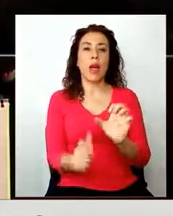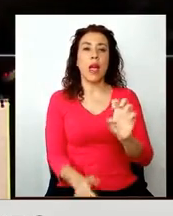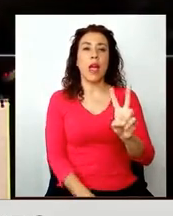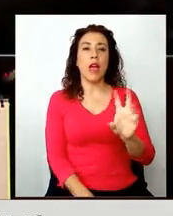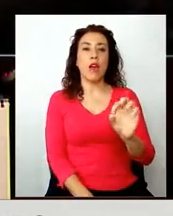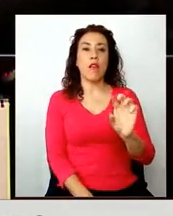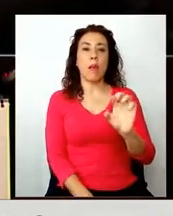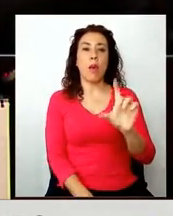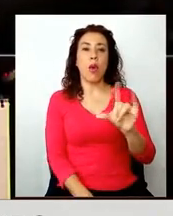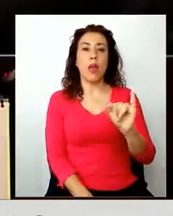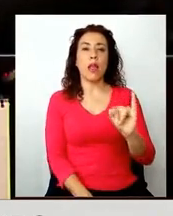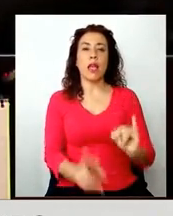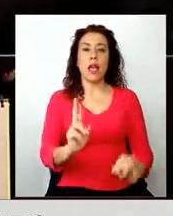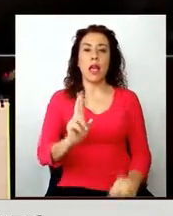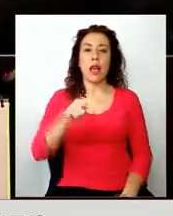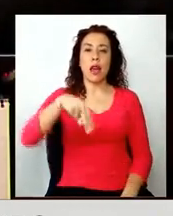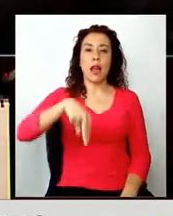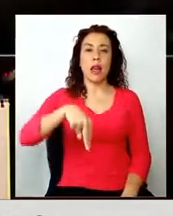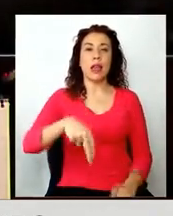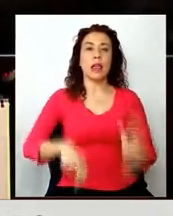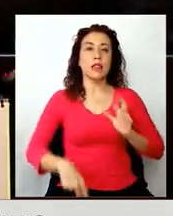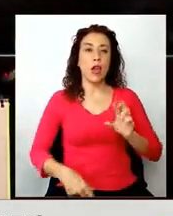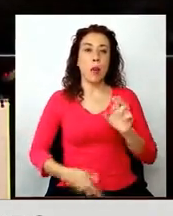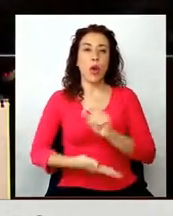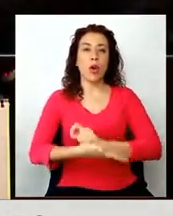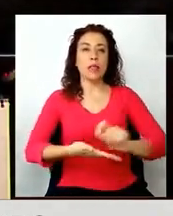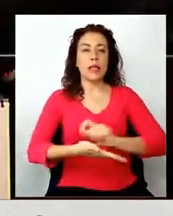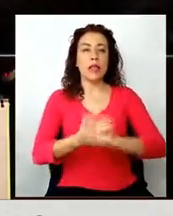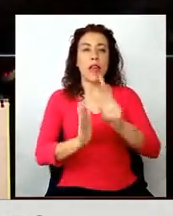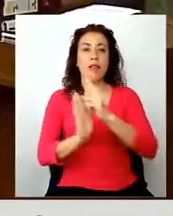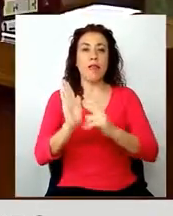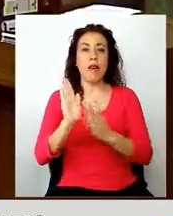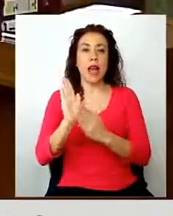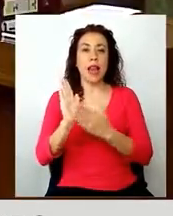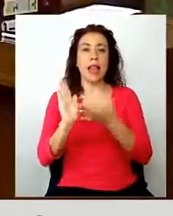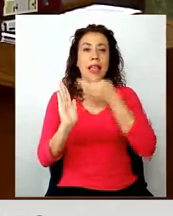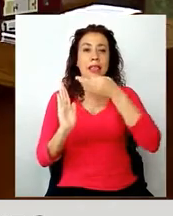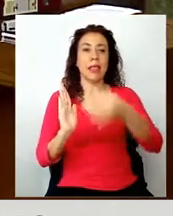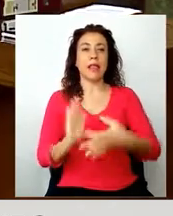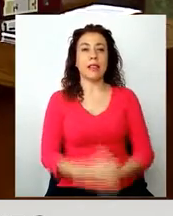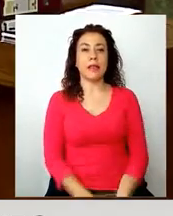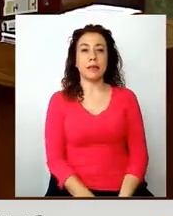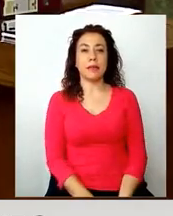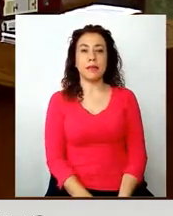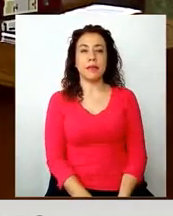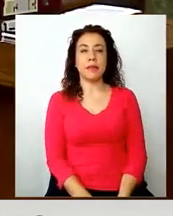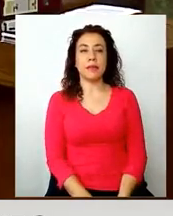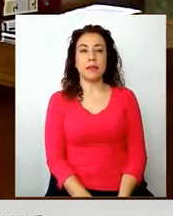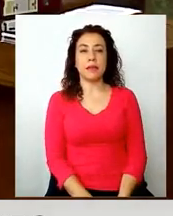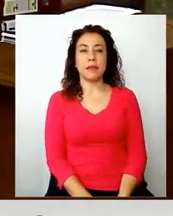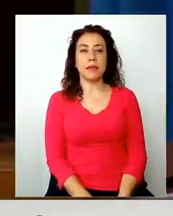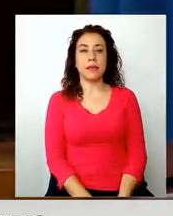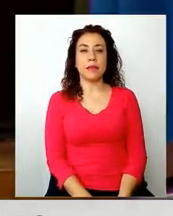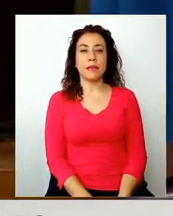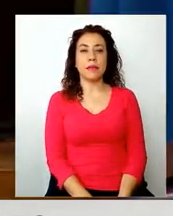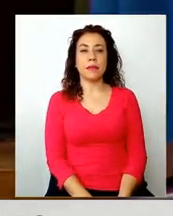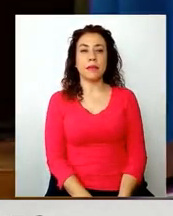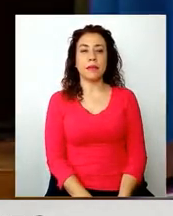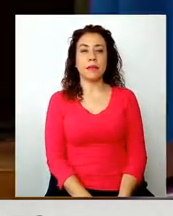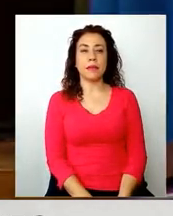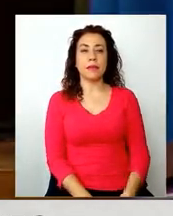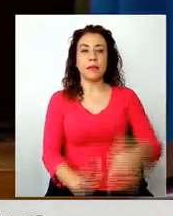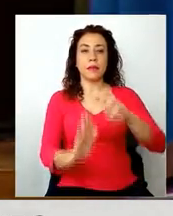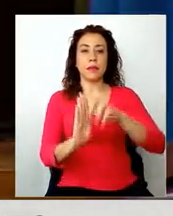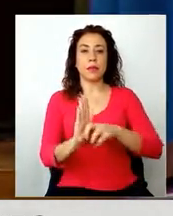renovación nacional el señor prosecretario dará lectura a su título proyecto resolución número